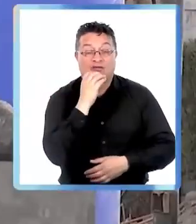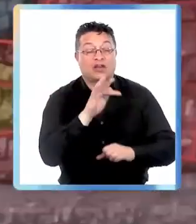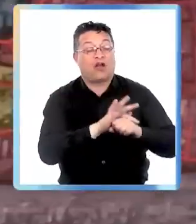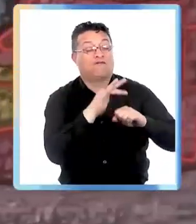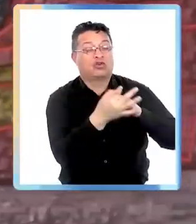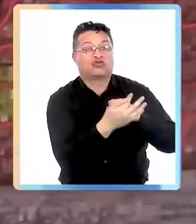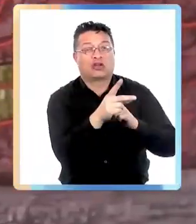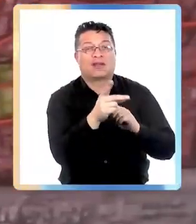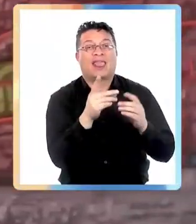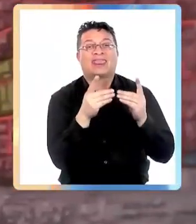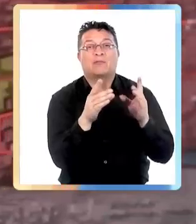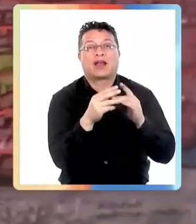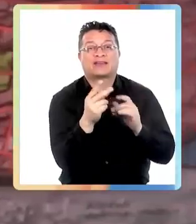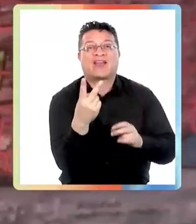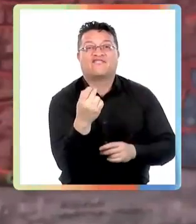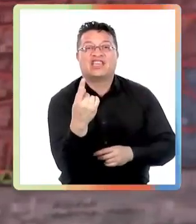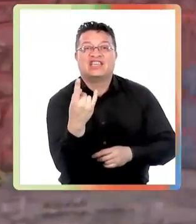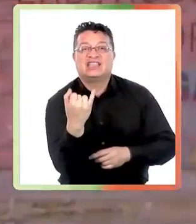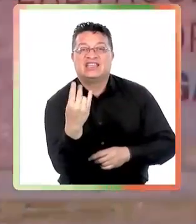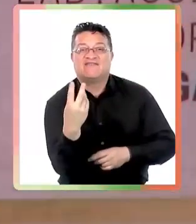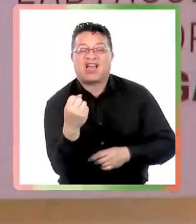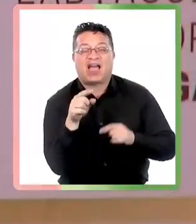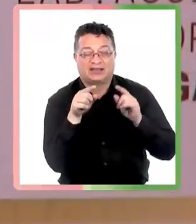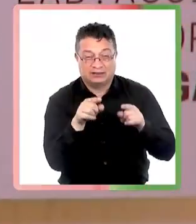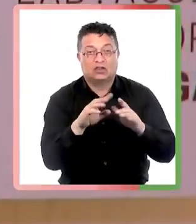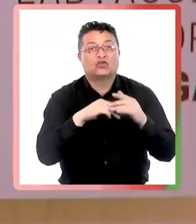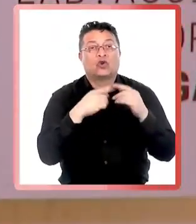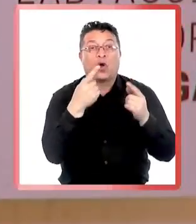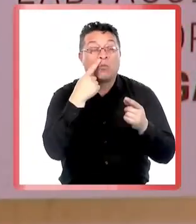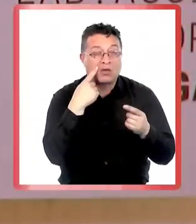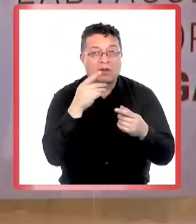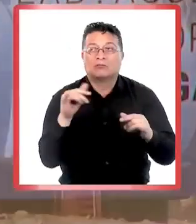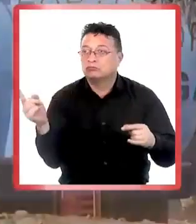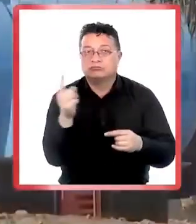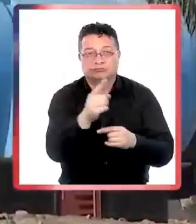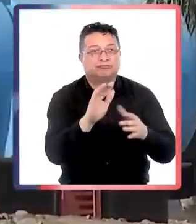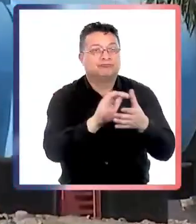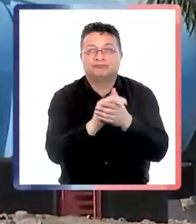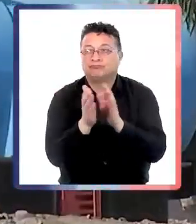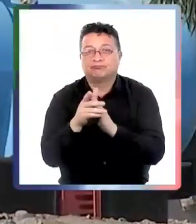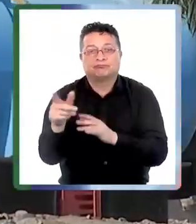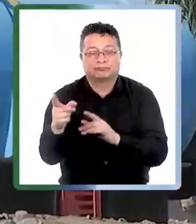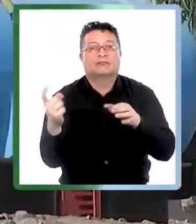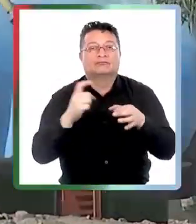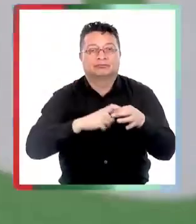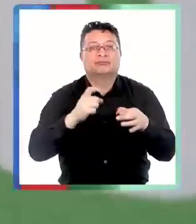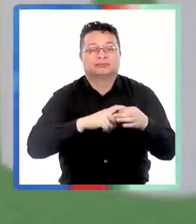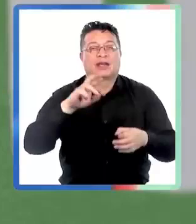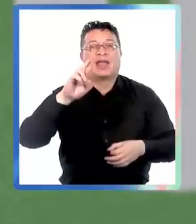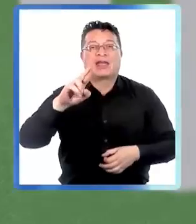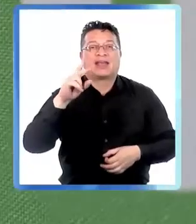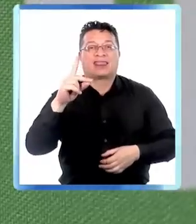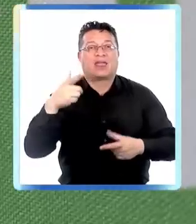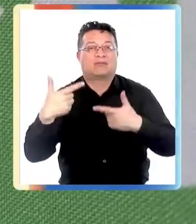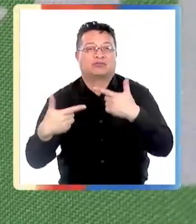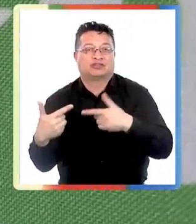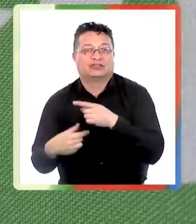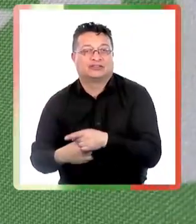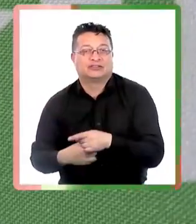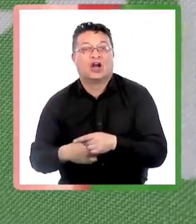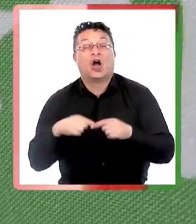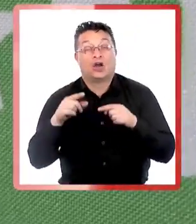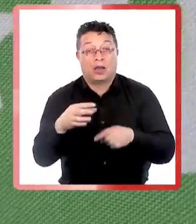de Antofagasta a la Fundación Democracia Viva y quedaba en evidencia que todo se había hecho entre personas cercanas y militantes de